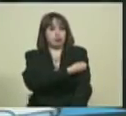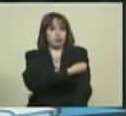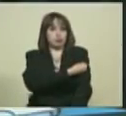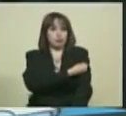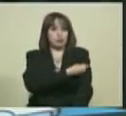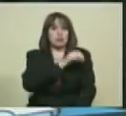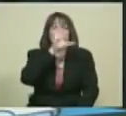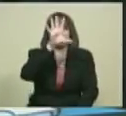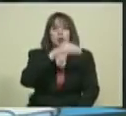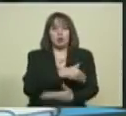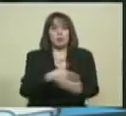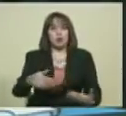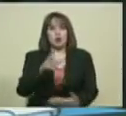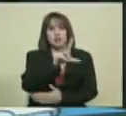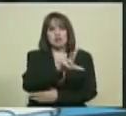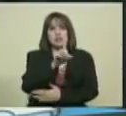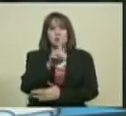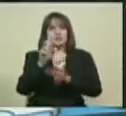hemos aplicado